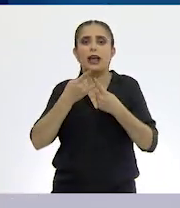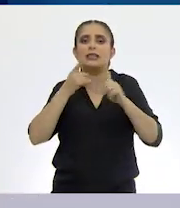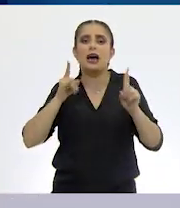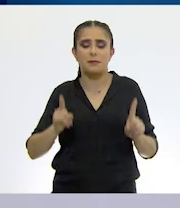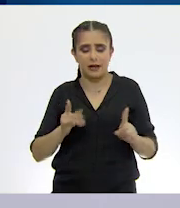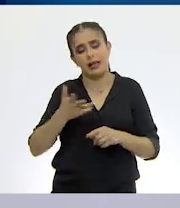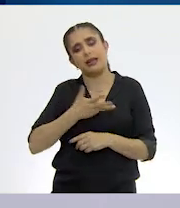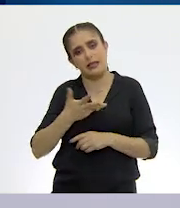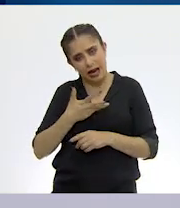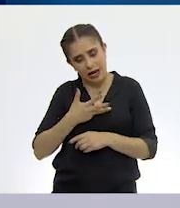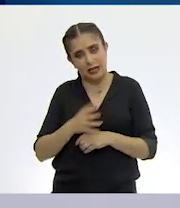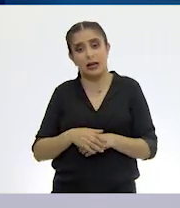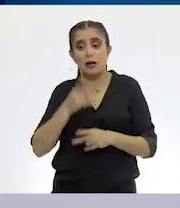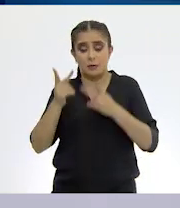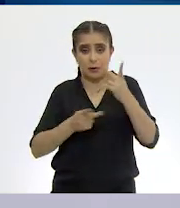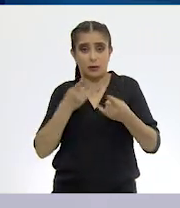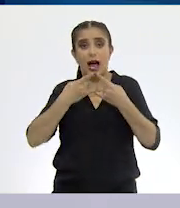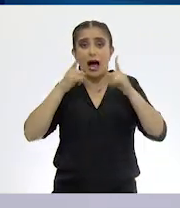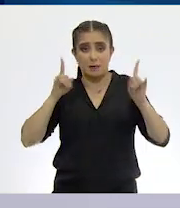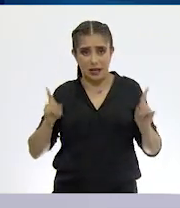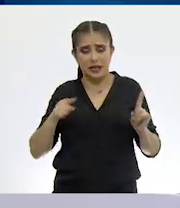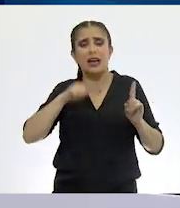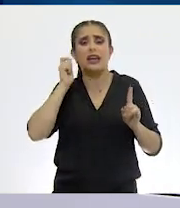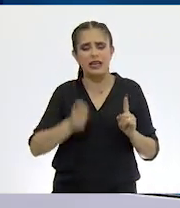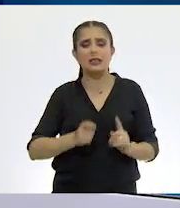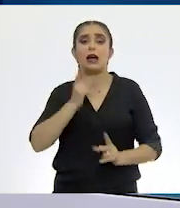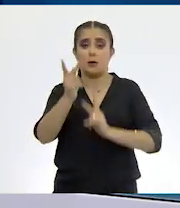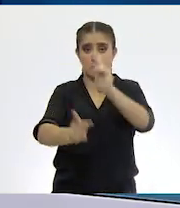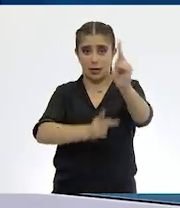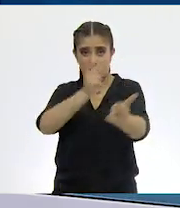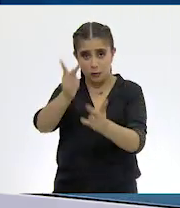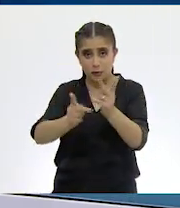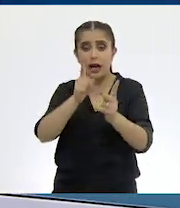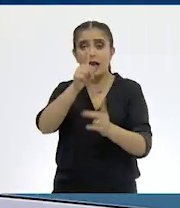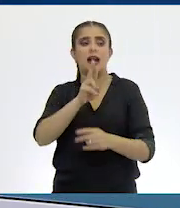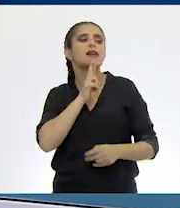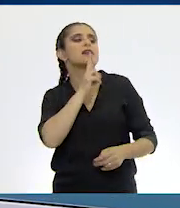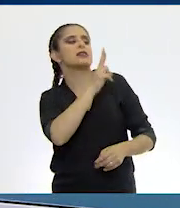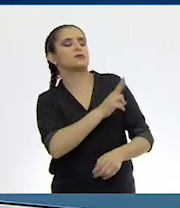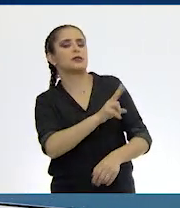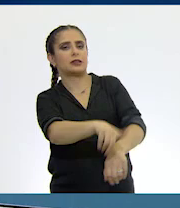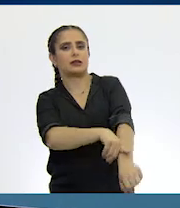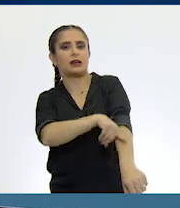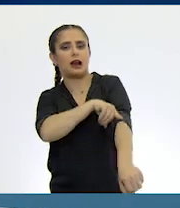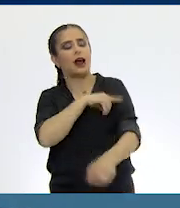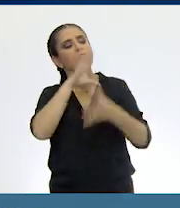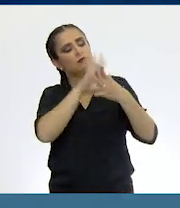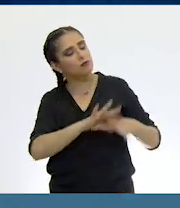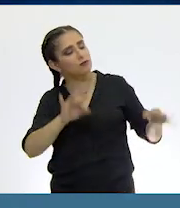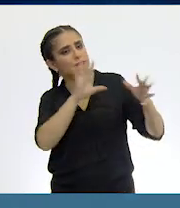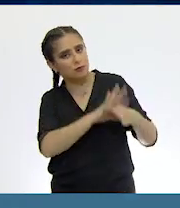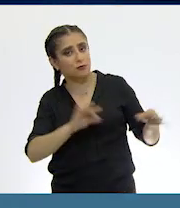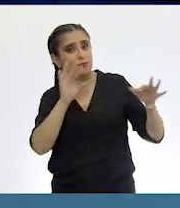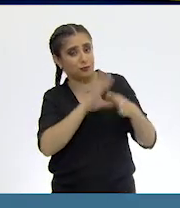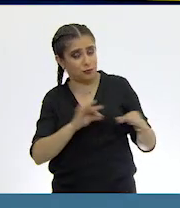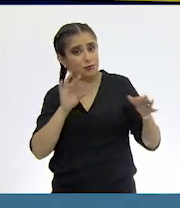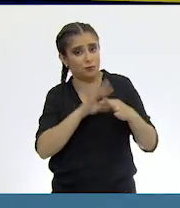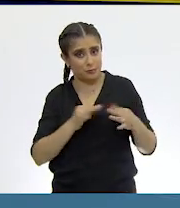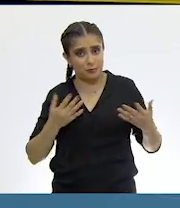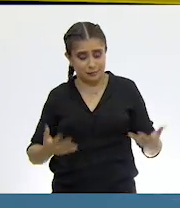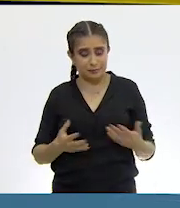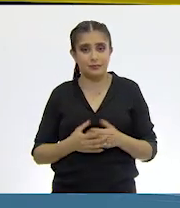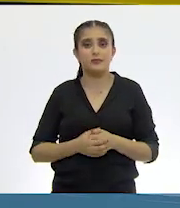María, las preguntas abiertas dan pie a que la respuesta sea más larga, más elaborada. Tú defines sobre qué